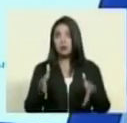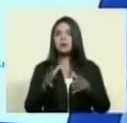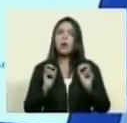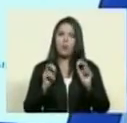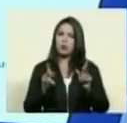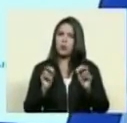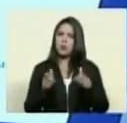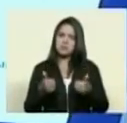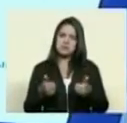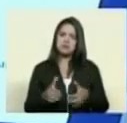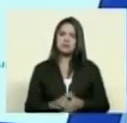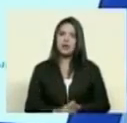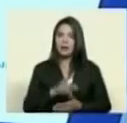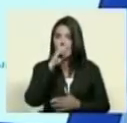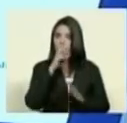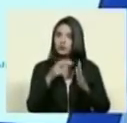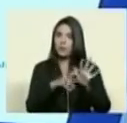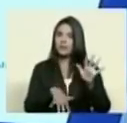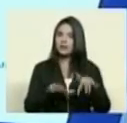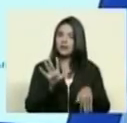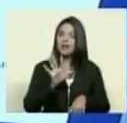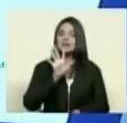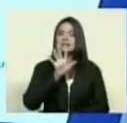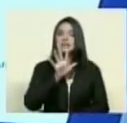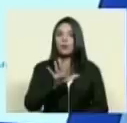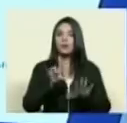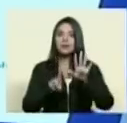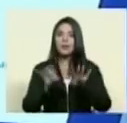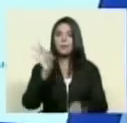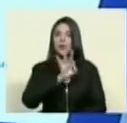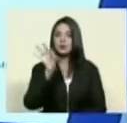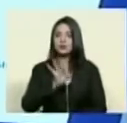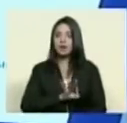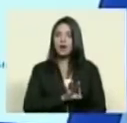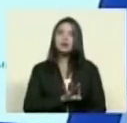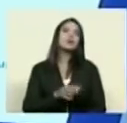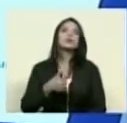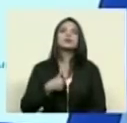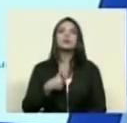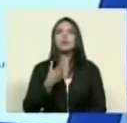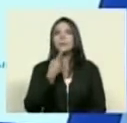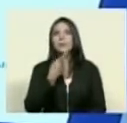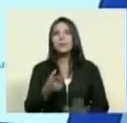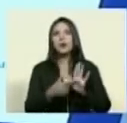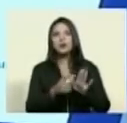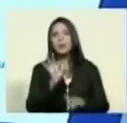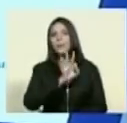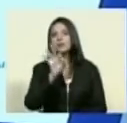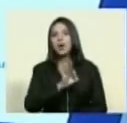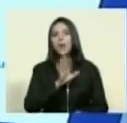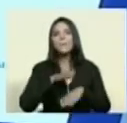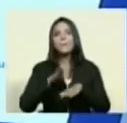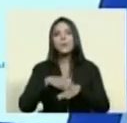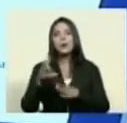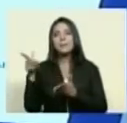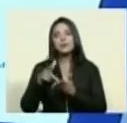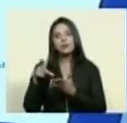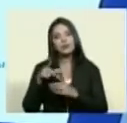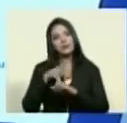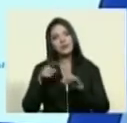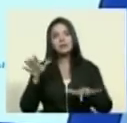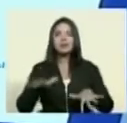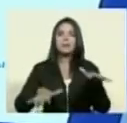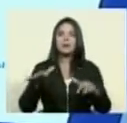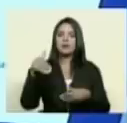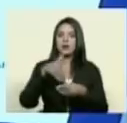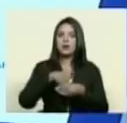bien. En el 2015, 56% a 43%. Estoy utilizando porcentaje porque las participaciones son diferentes según el tipo de